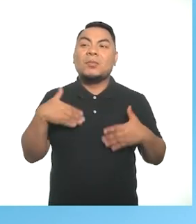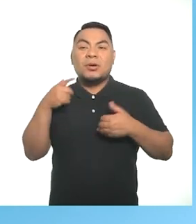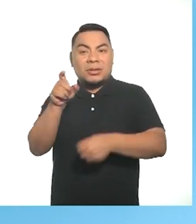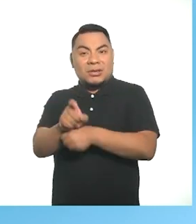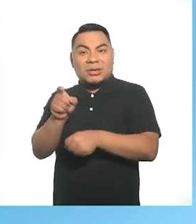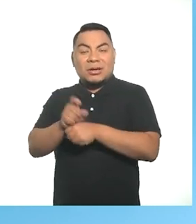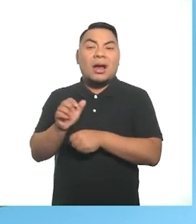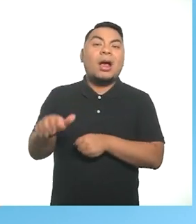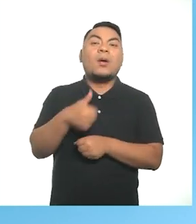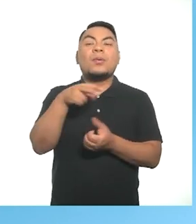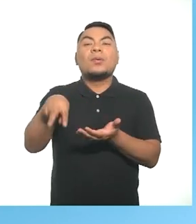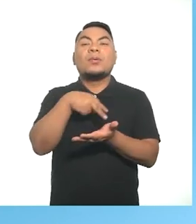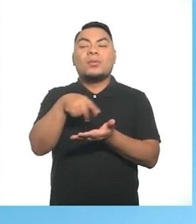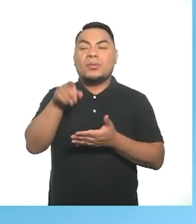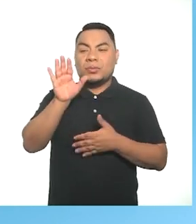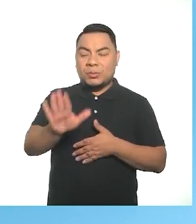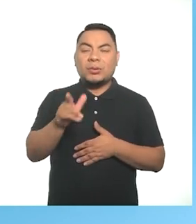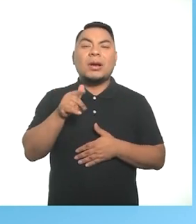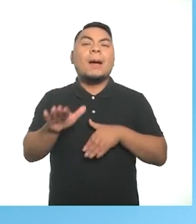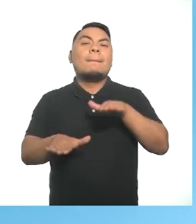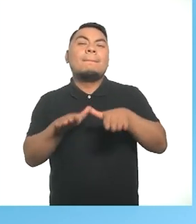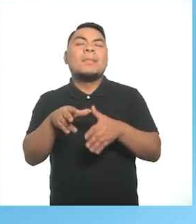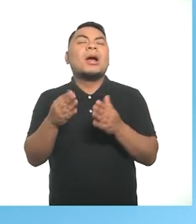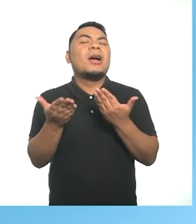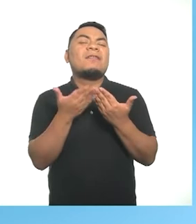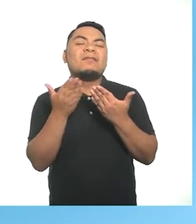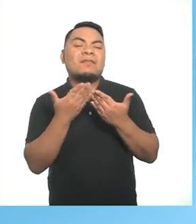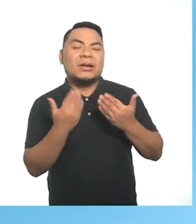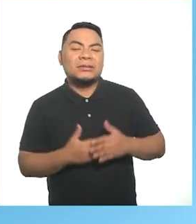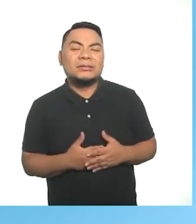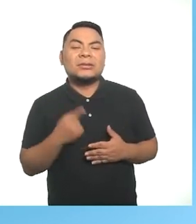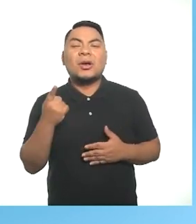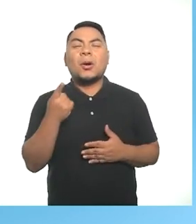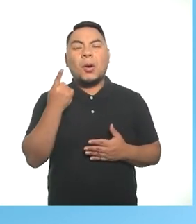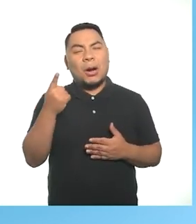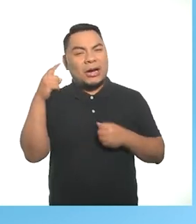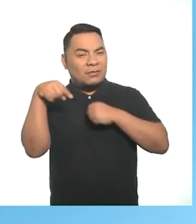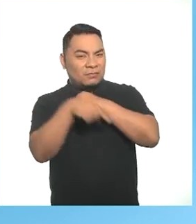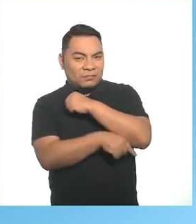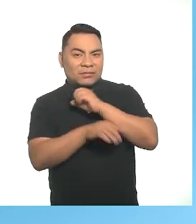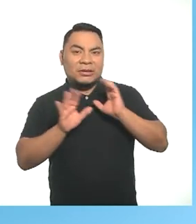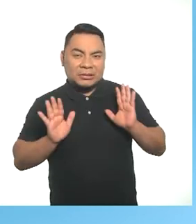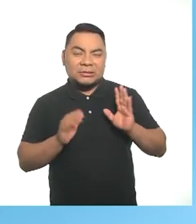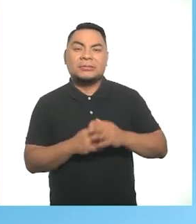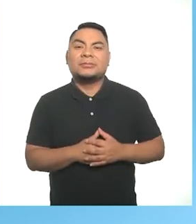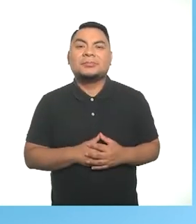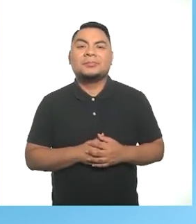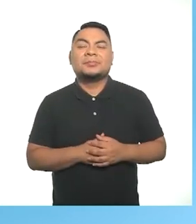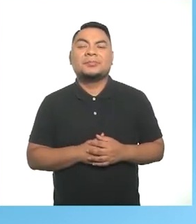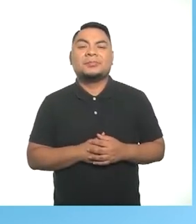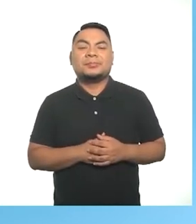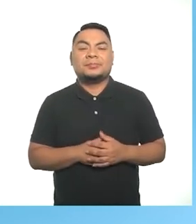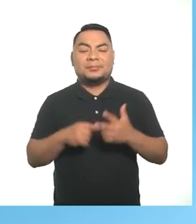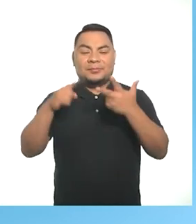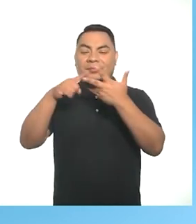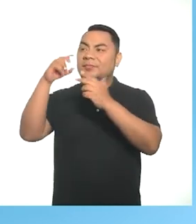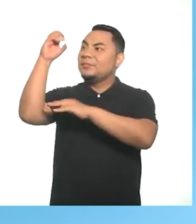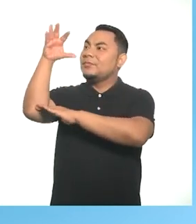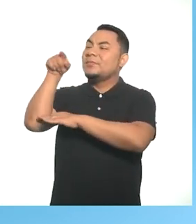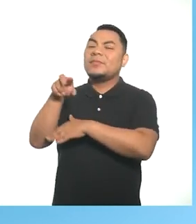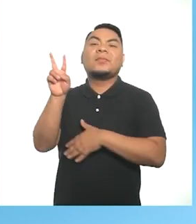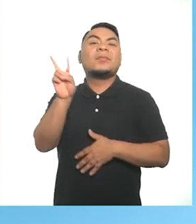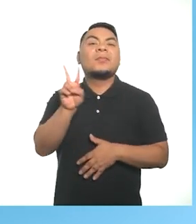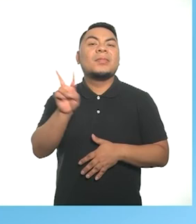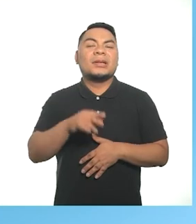pueden enseñarle otras danzas de la región con pasos más sencillos o más complejos. La luz